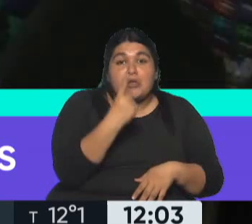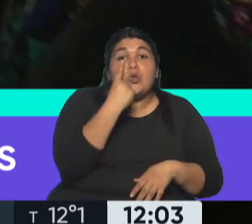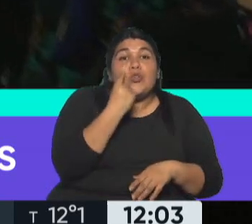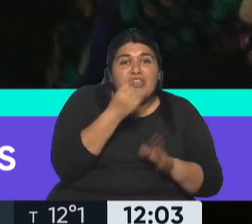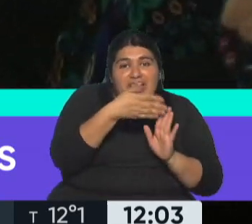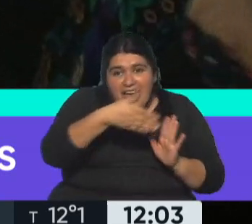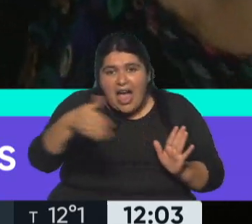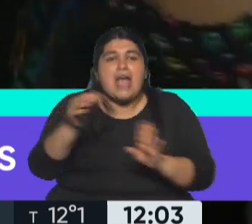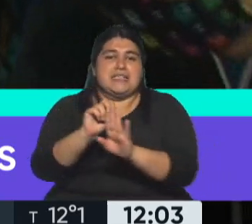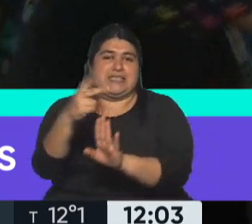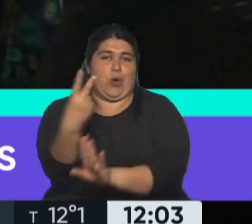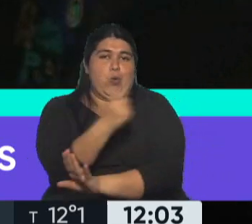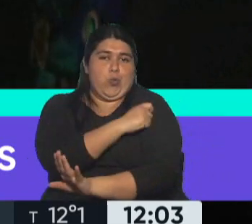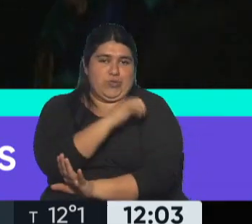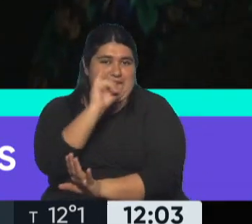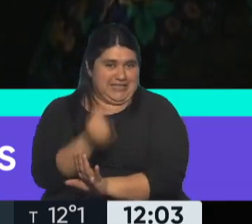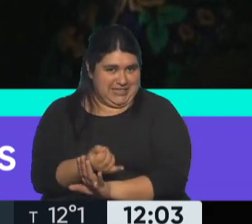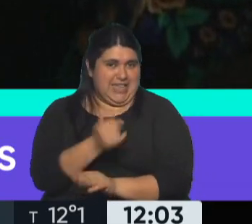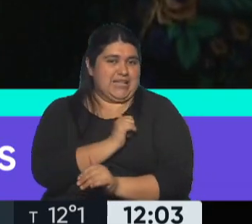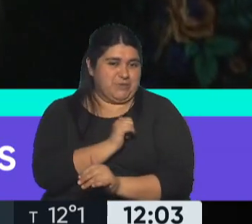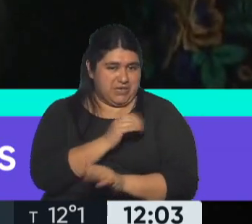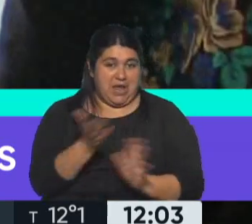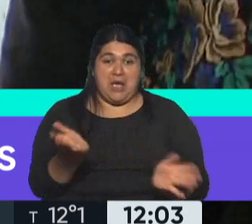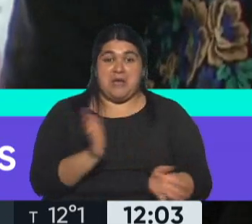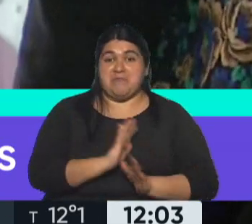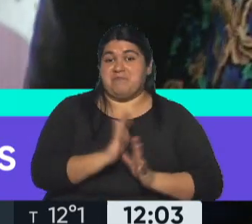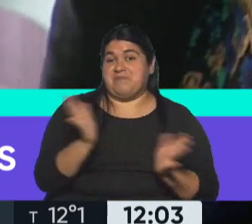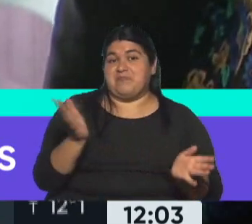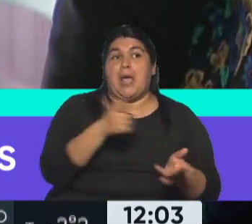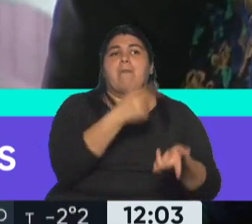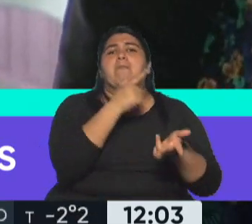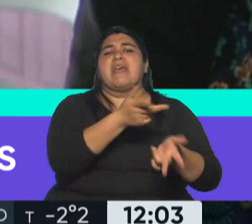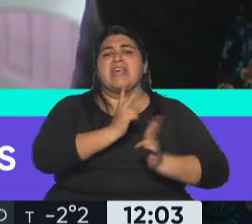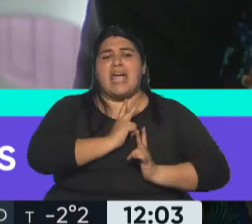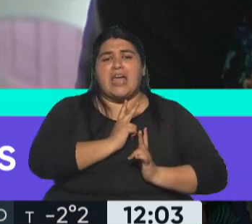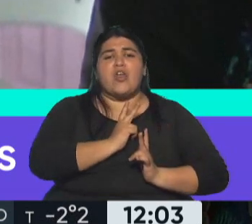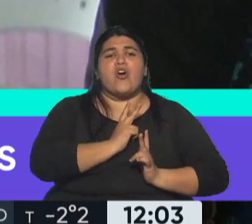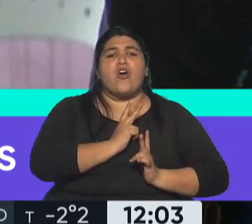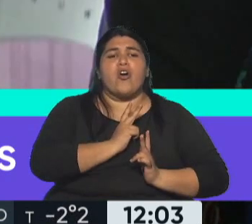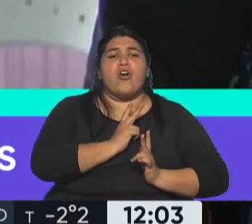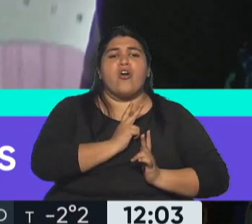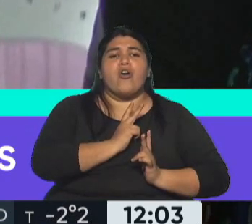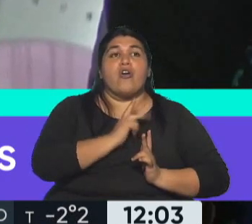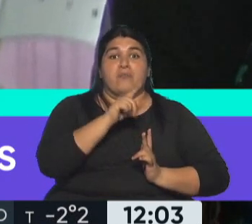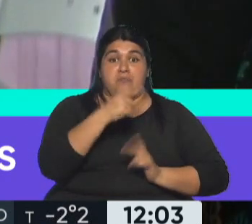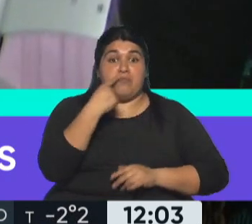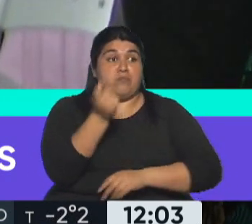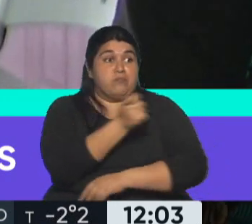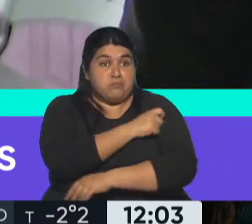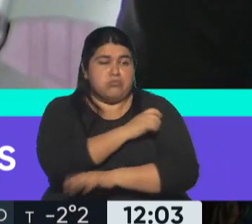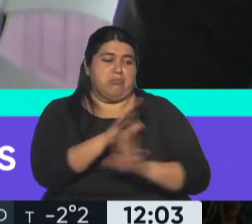la segunda dosis y no hay, me dijeron que no me encima cuando te vacunan te